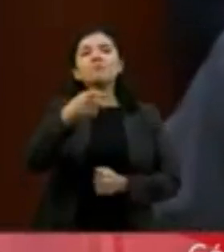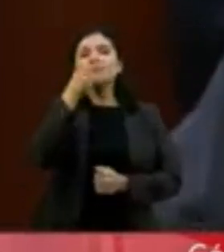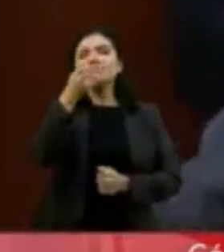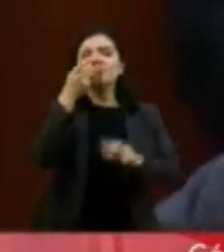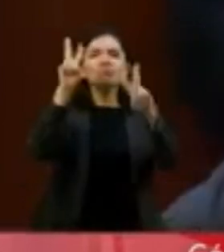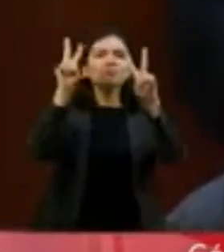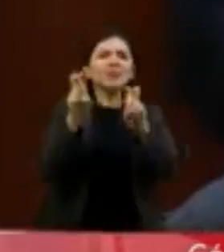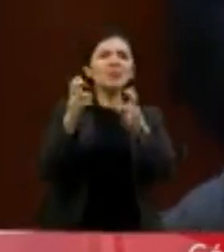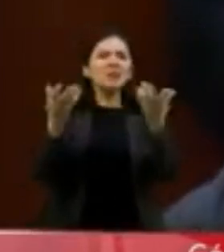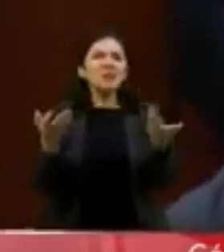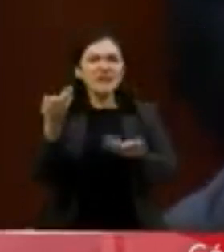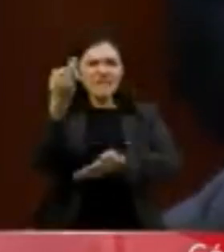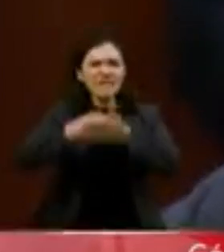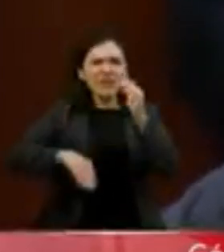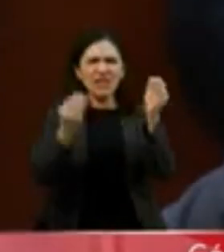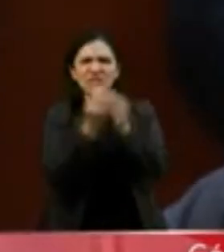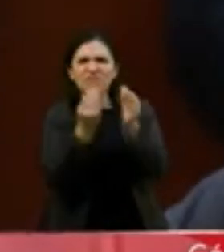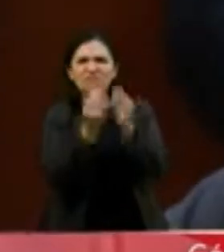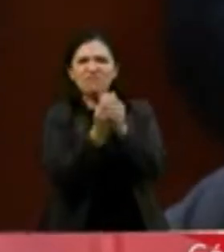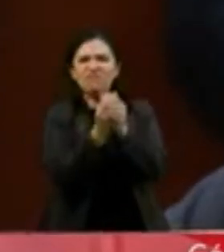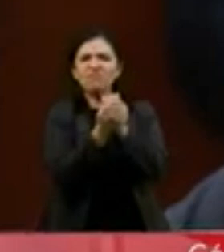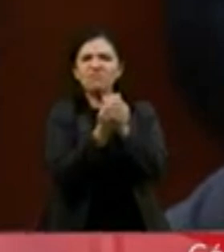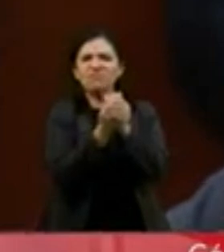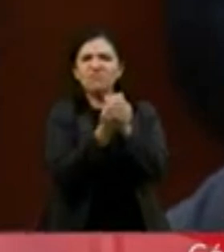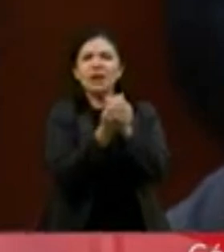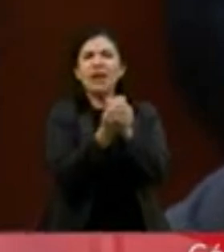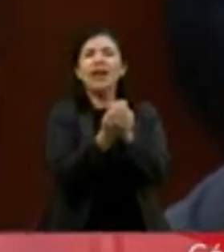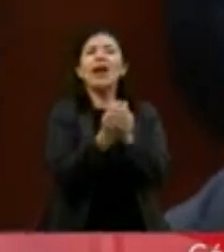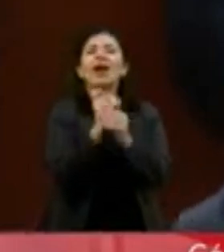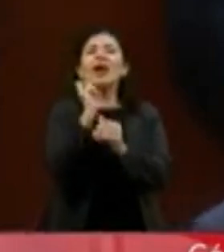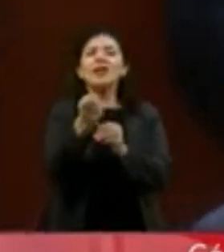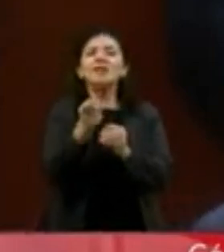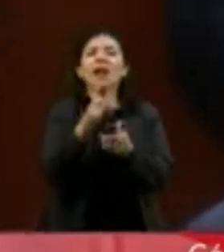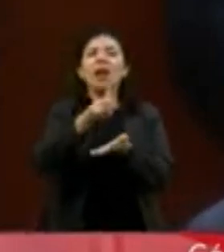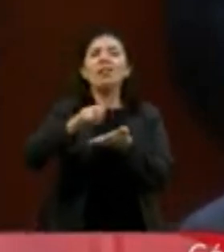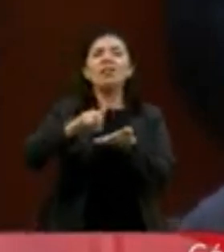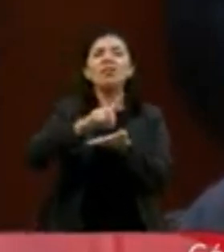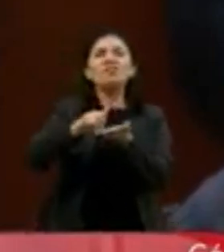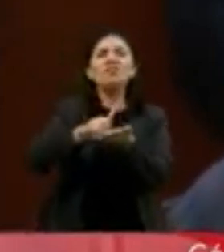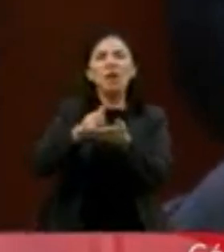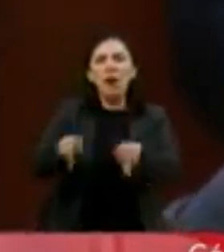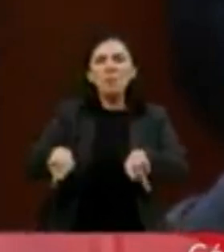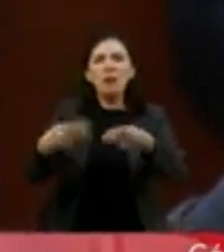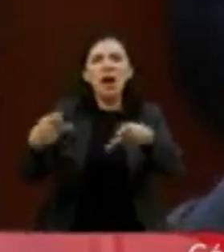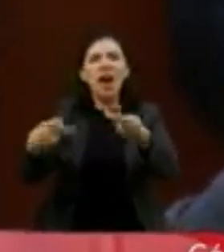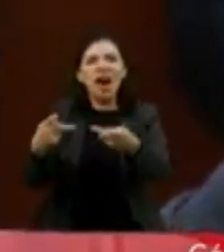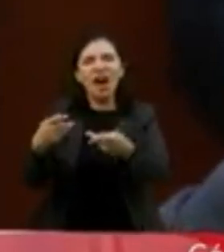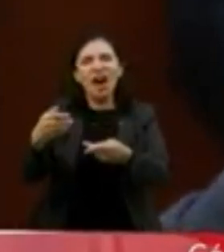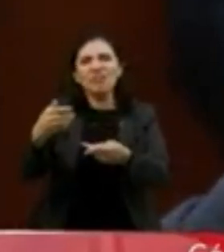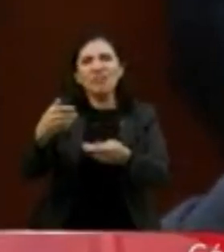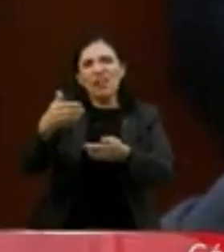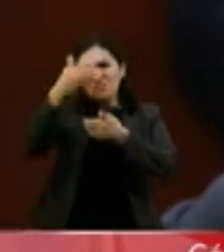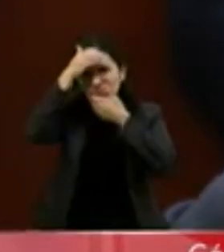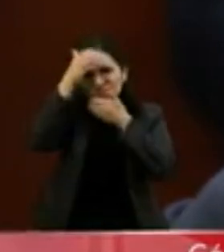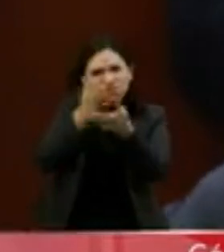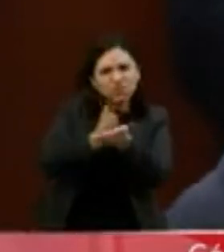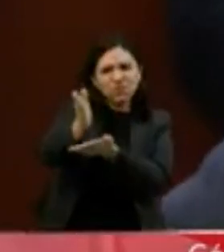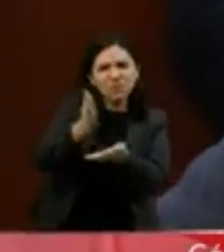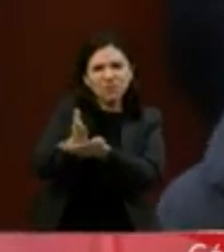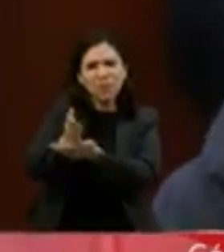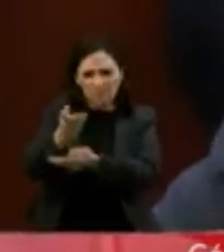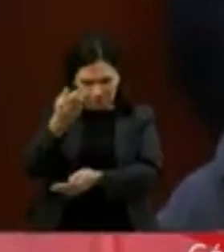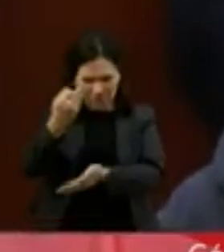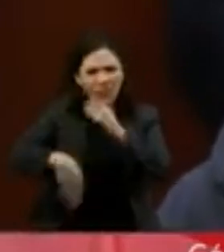de Por qué no tipificar el narcoterrorismo Yo quisiera que le preguntáramos eso a la gente